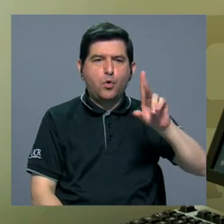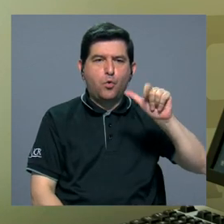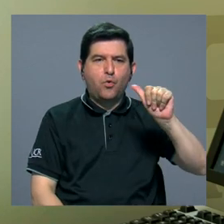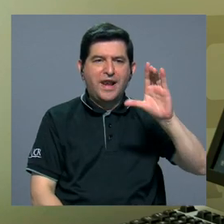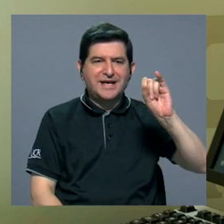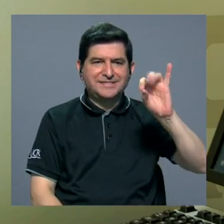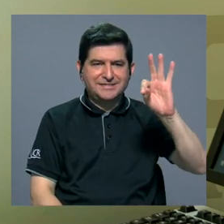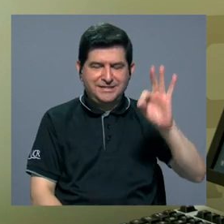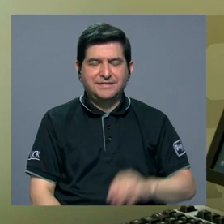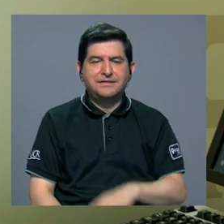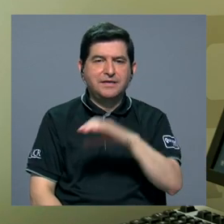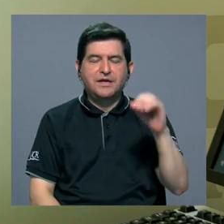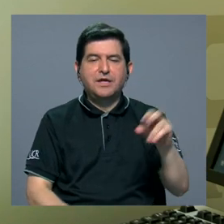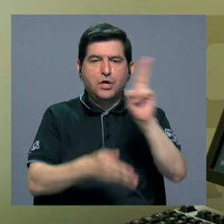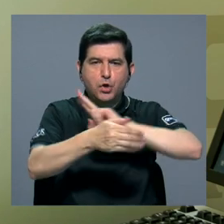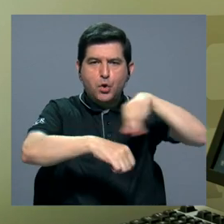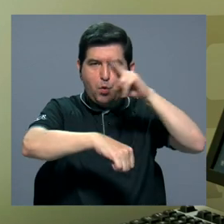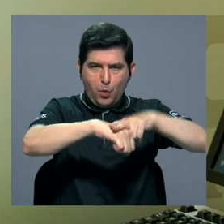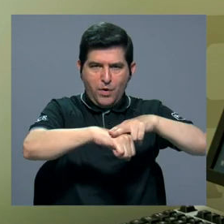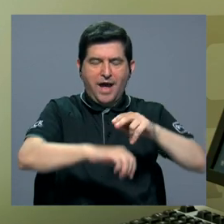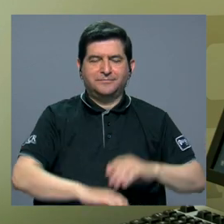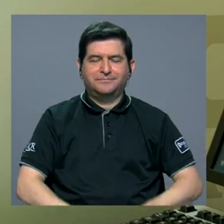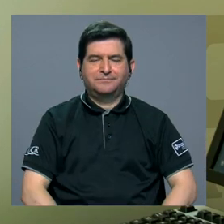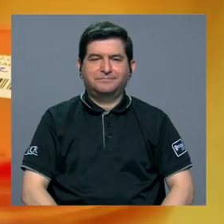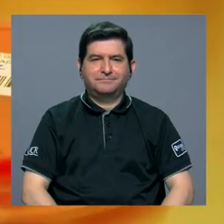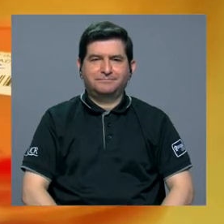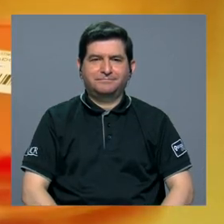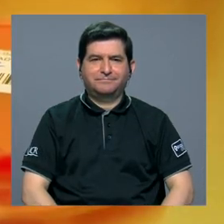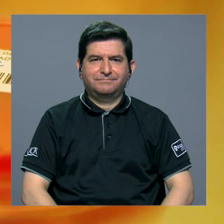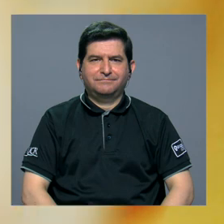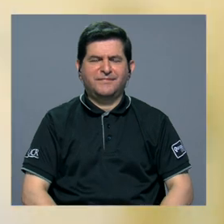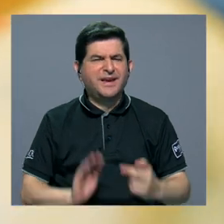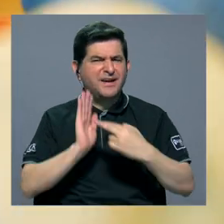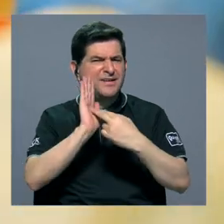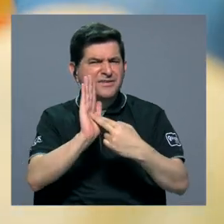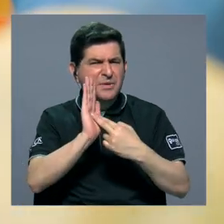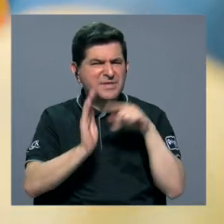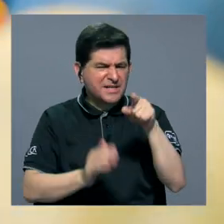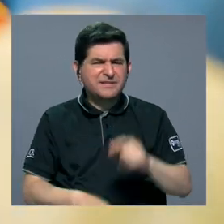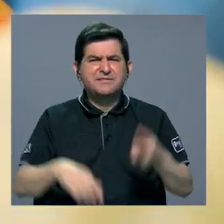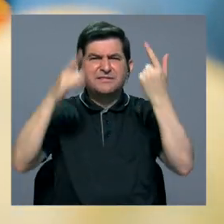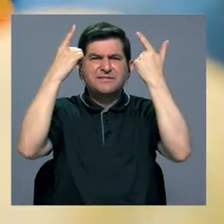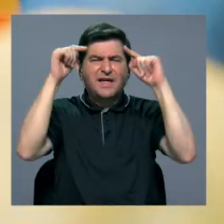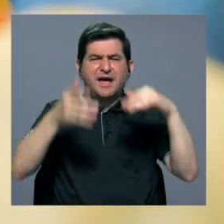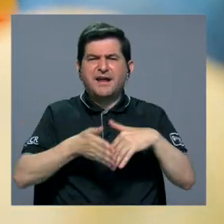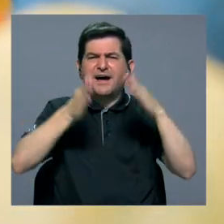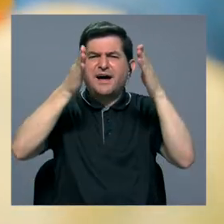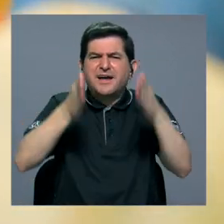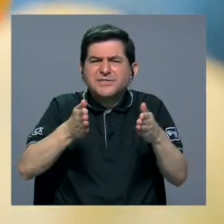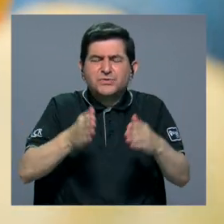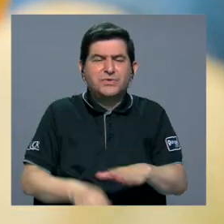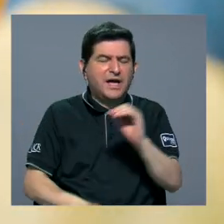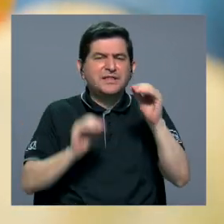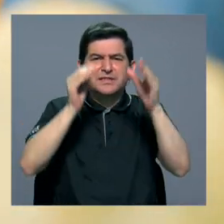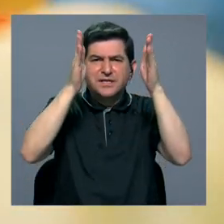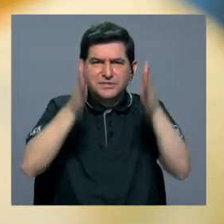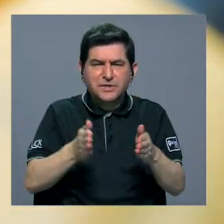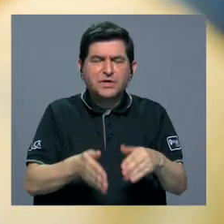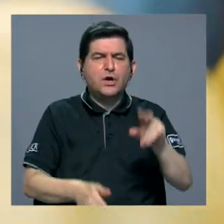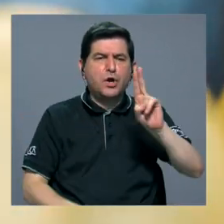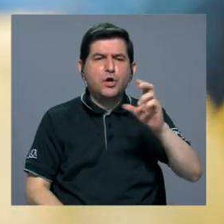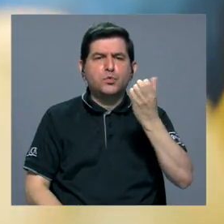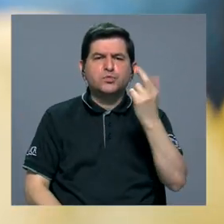la ULACIT y la Universidad Nacional. ¿Qué representa este logro para los estudiantes y docentes de